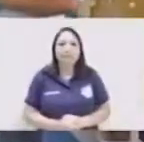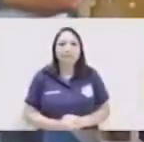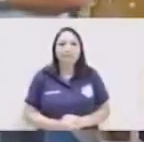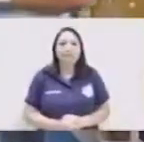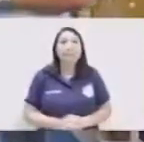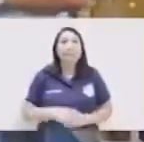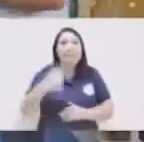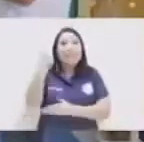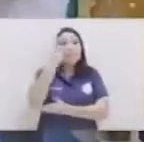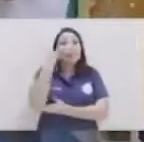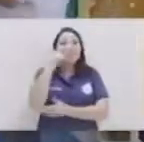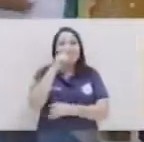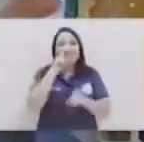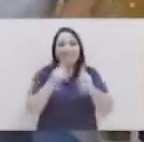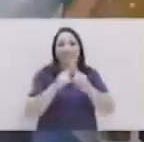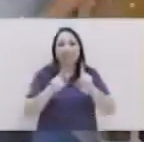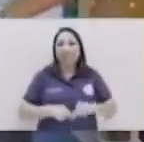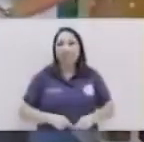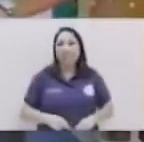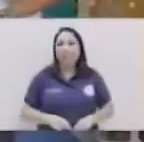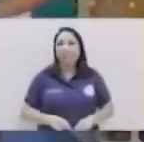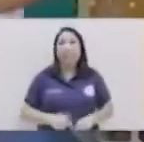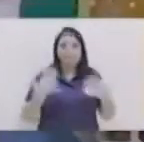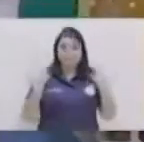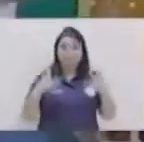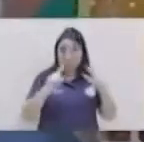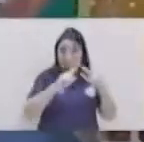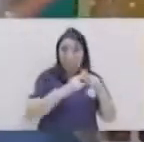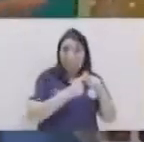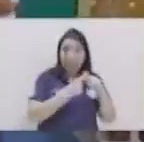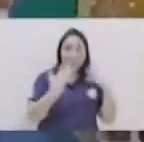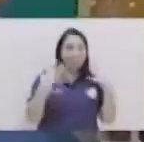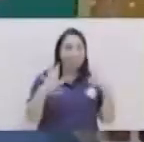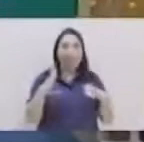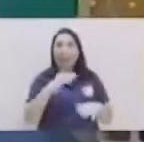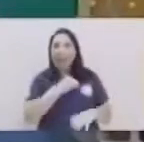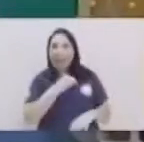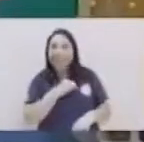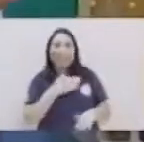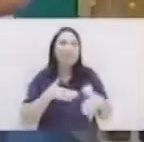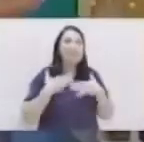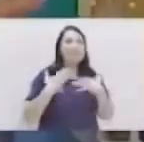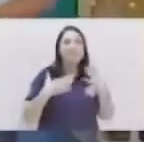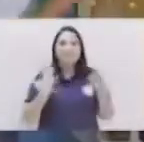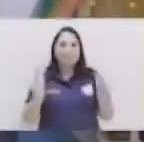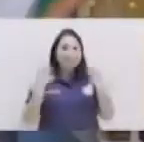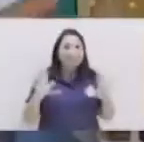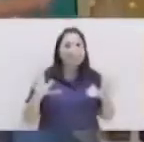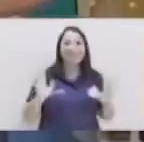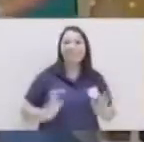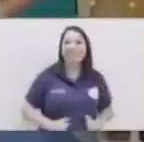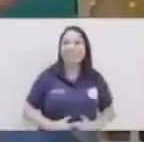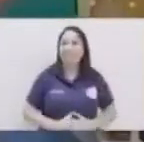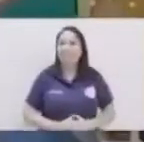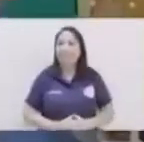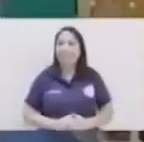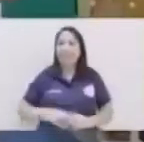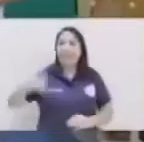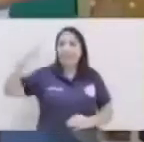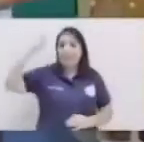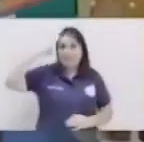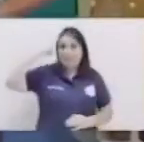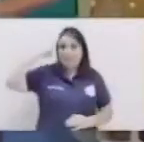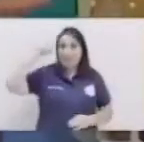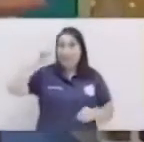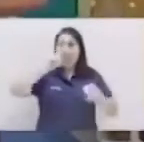es importante eso. Bueno, yo digo que sin más preámbulos, yo ya estoy ansioso, profe, por empezar, de verdad. Muy bien, entonces hay que recordar que en nuestra paleta